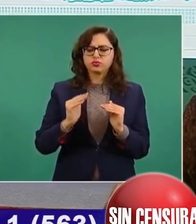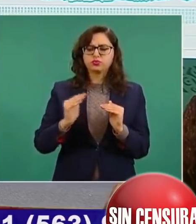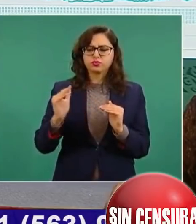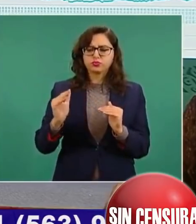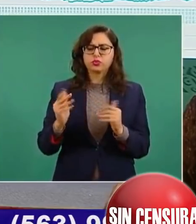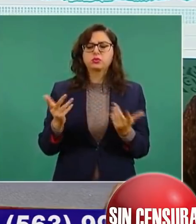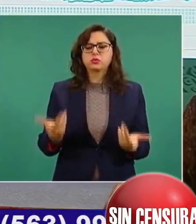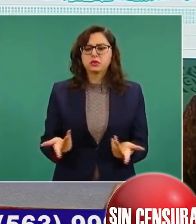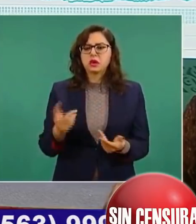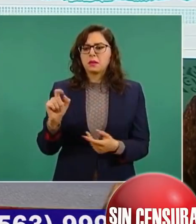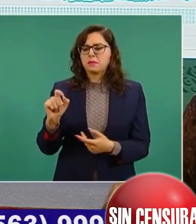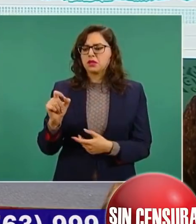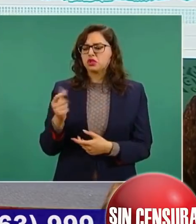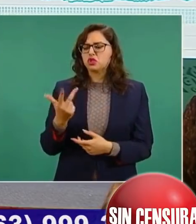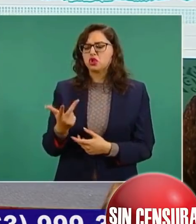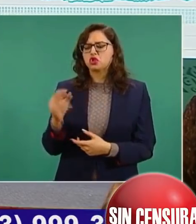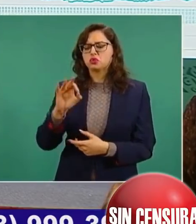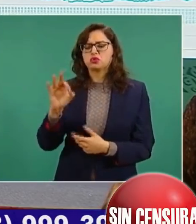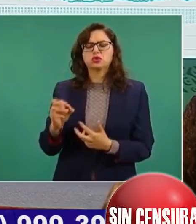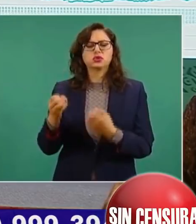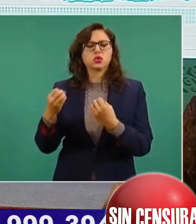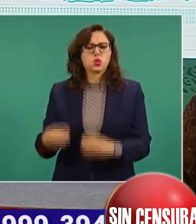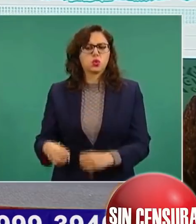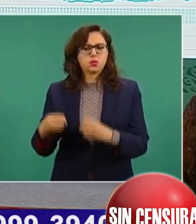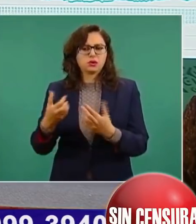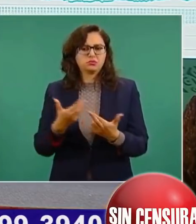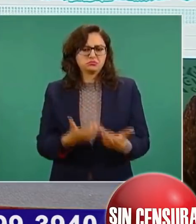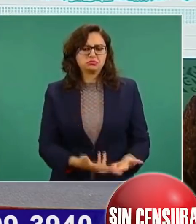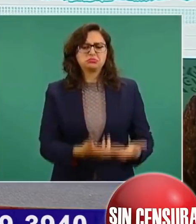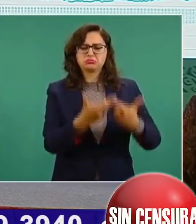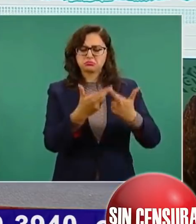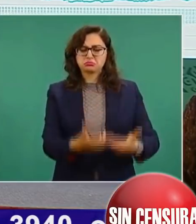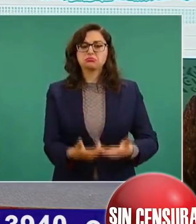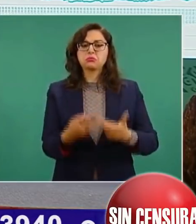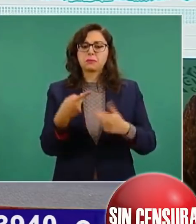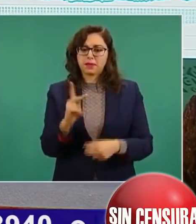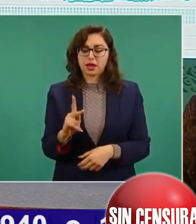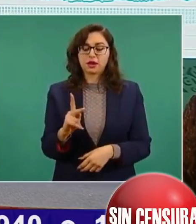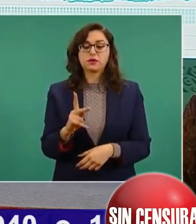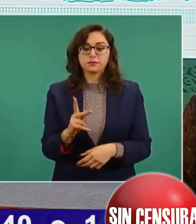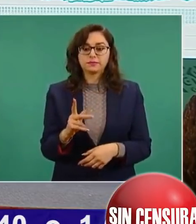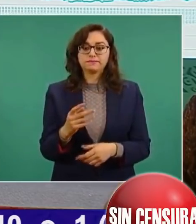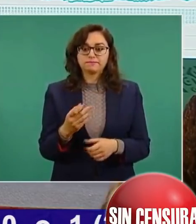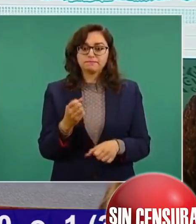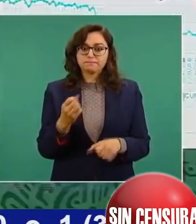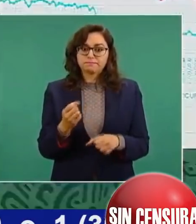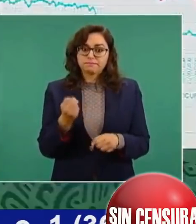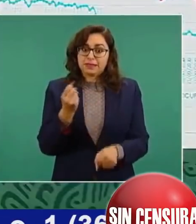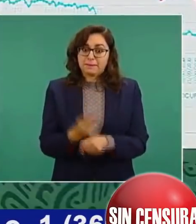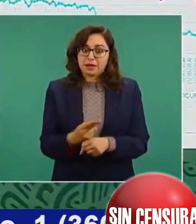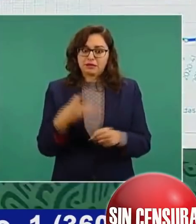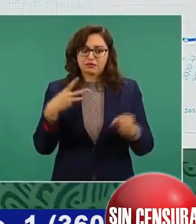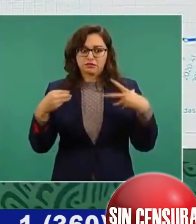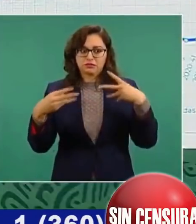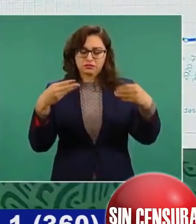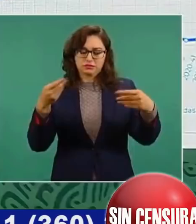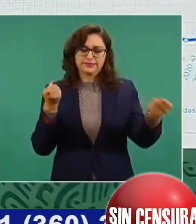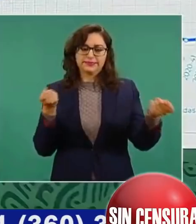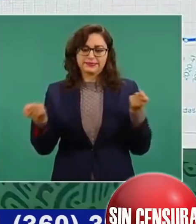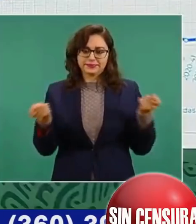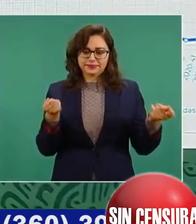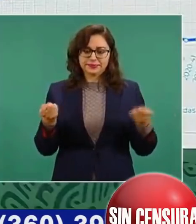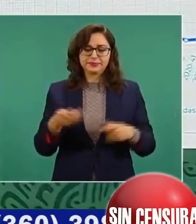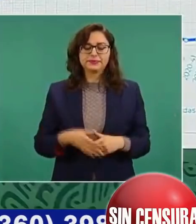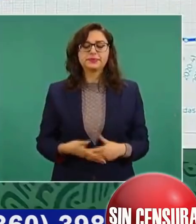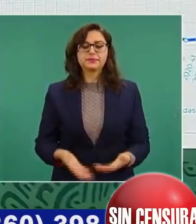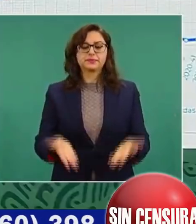ascenso, todavía tiene muy buena capacidad hospitalaria, pero vale la pena reducir los contagios. La siguiente.